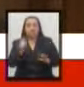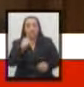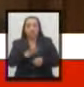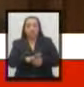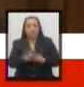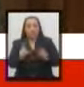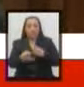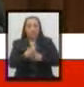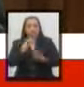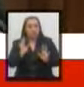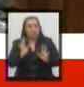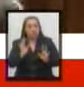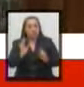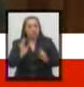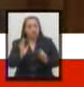acusan?